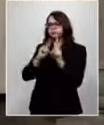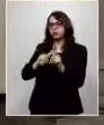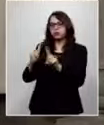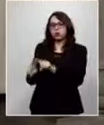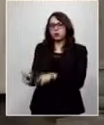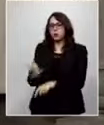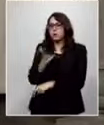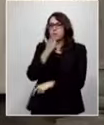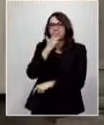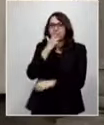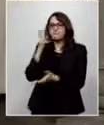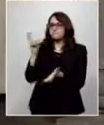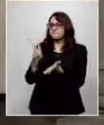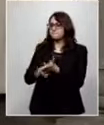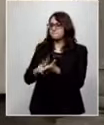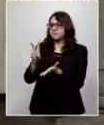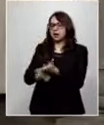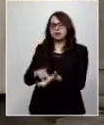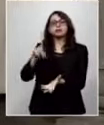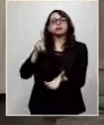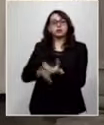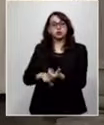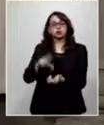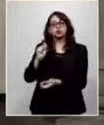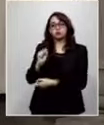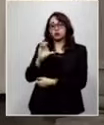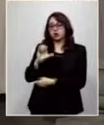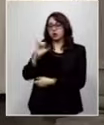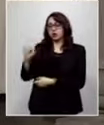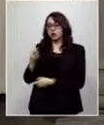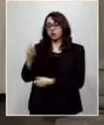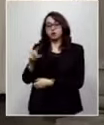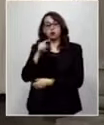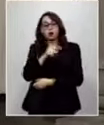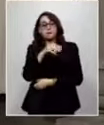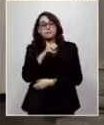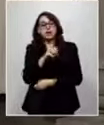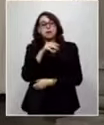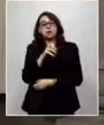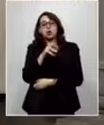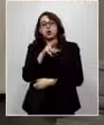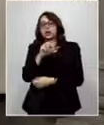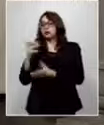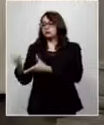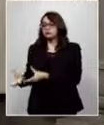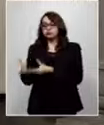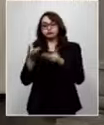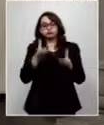importantes de la Suprema Corte de Justicia de la Nación.